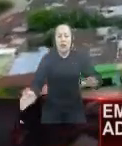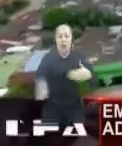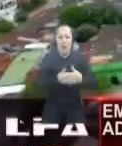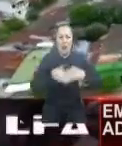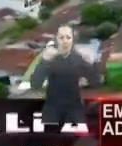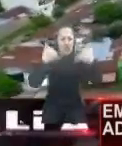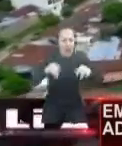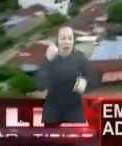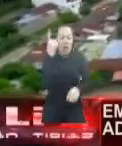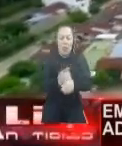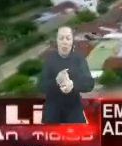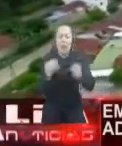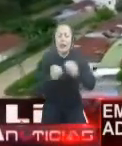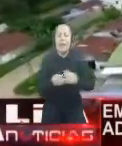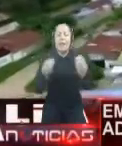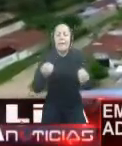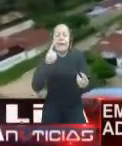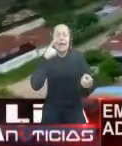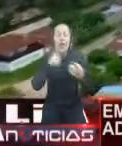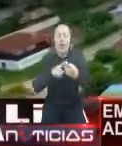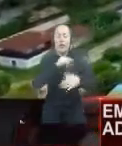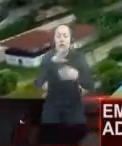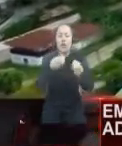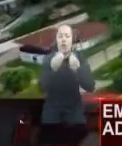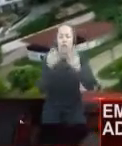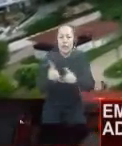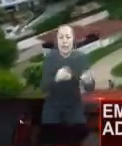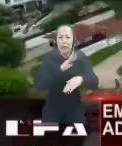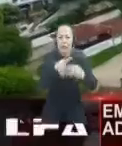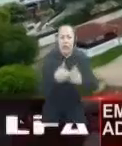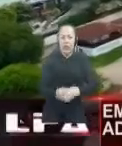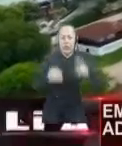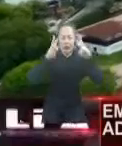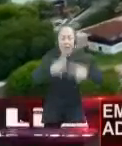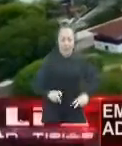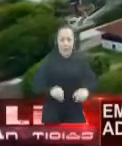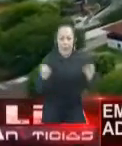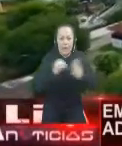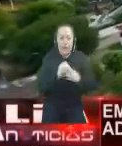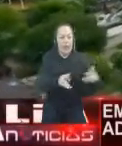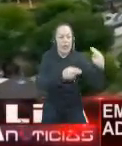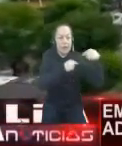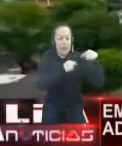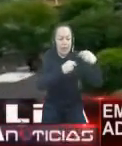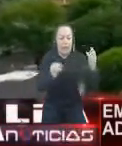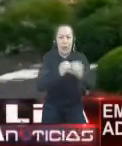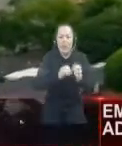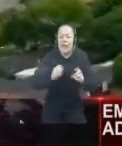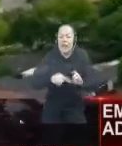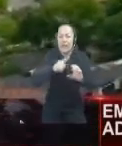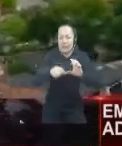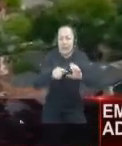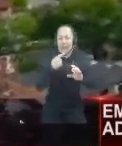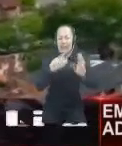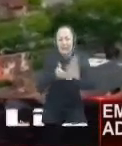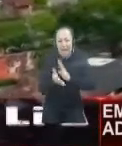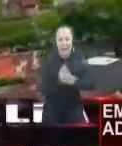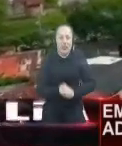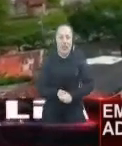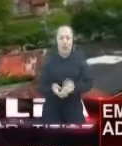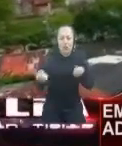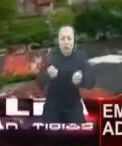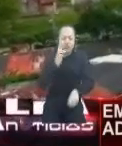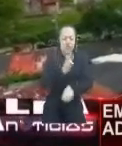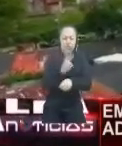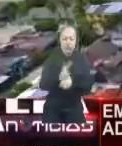ejecutado, con el fin de que las personas que entren a investigar o recibir sean las IAS, Contraloría, Procuraduría, y nosotros nos